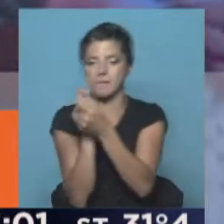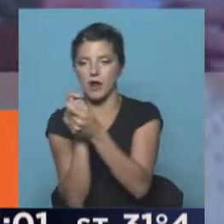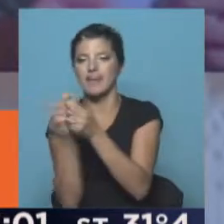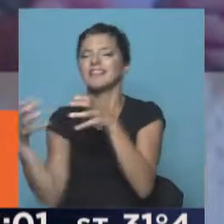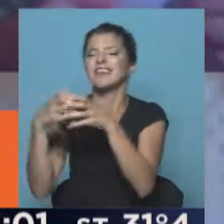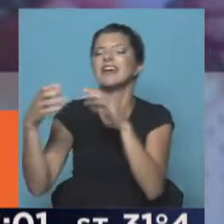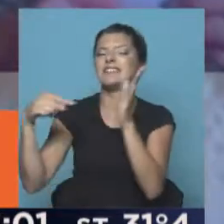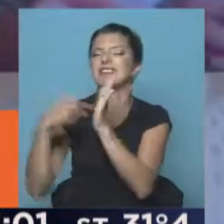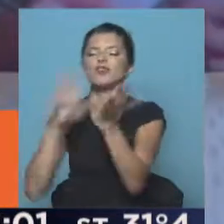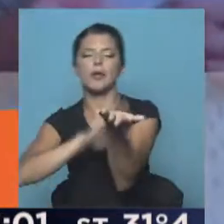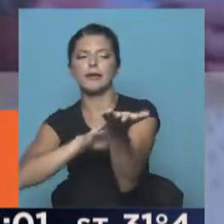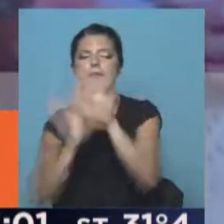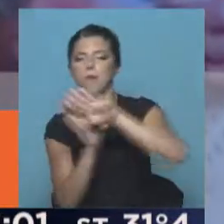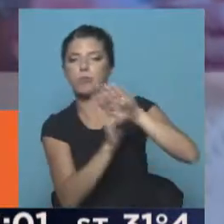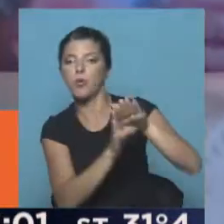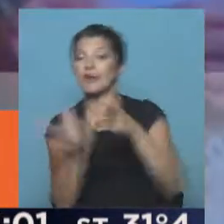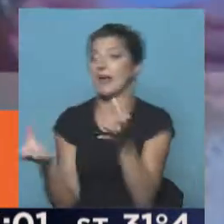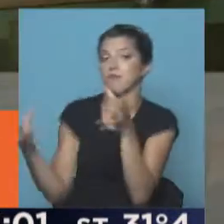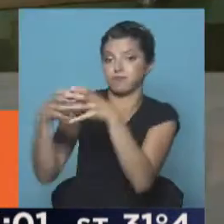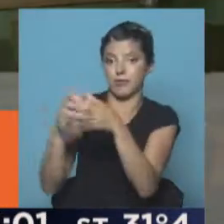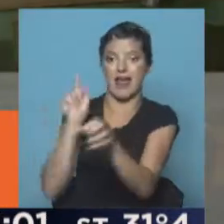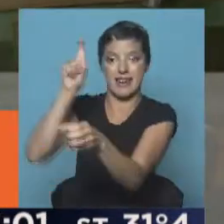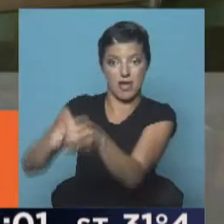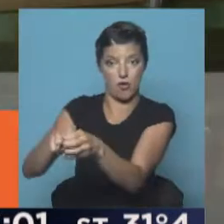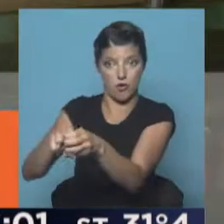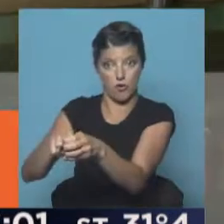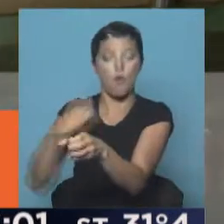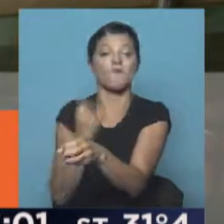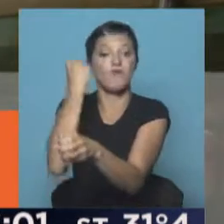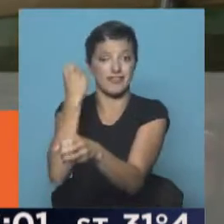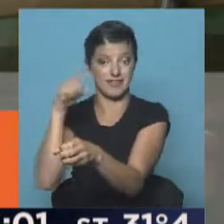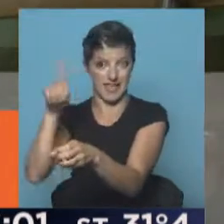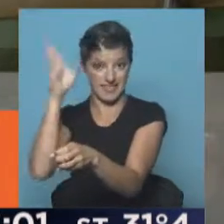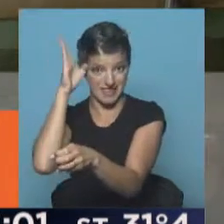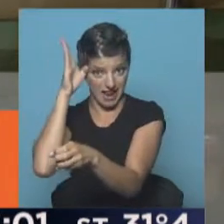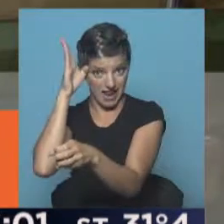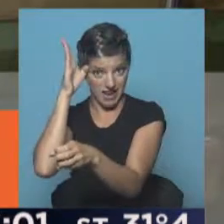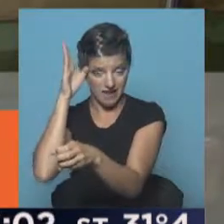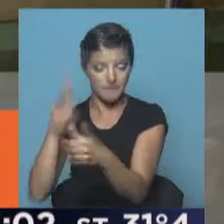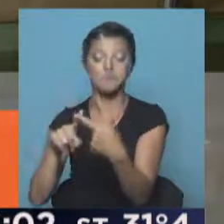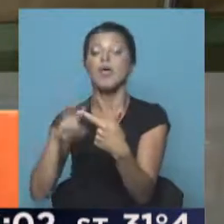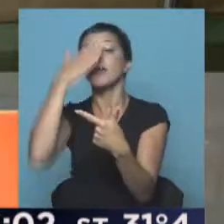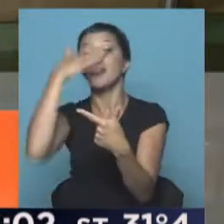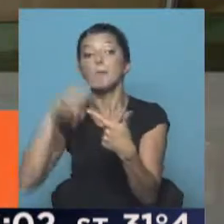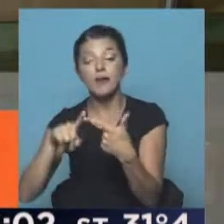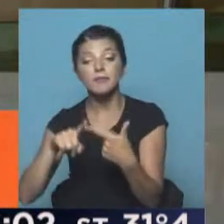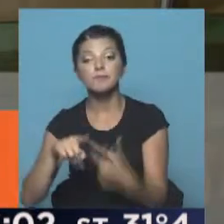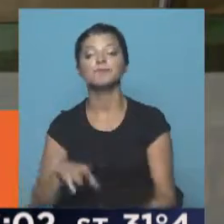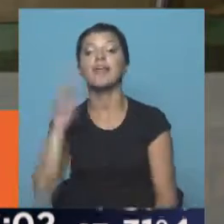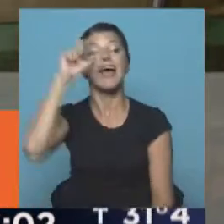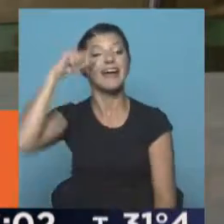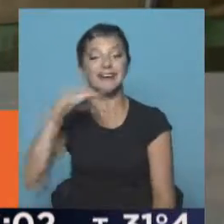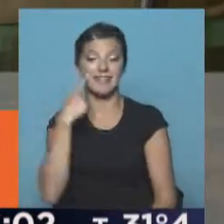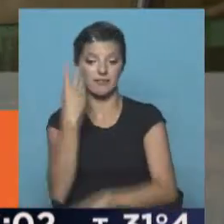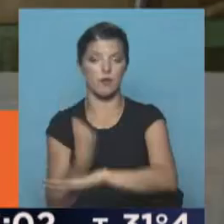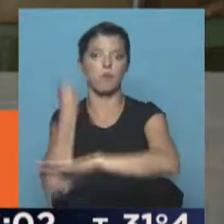aliarse con Forza Italia inicialmente para ser primer ministro a Enrico Letta, y luego, en un segundo paso, Matteo Renzi llegó al gobierno. Es